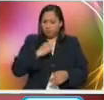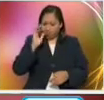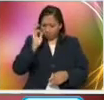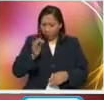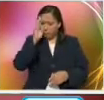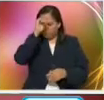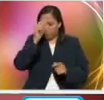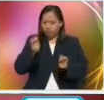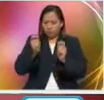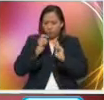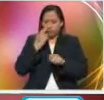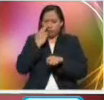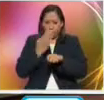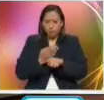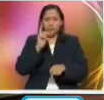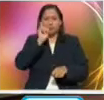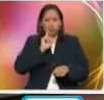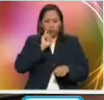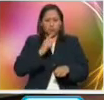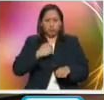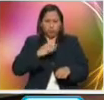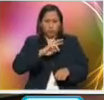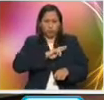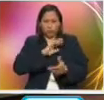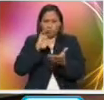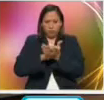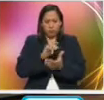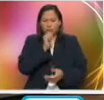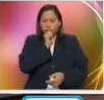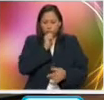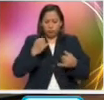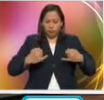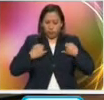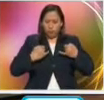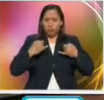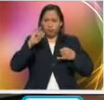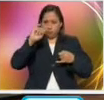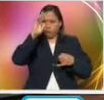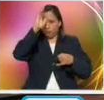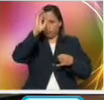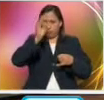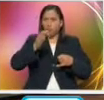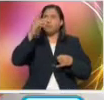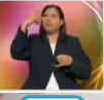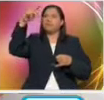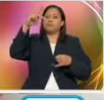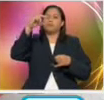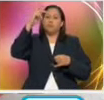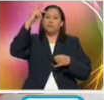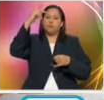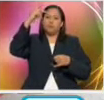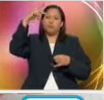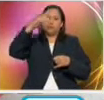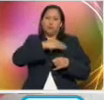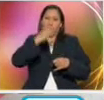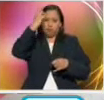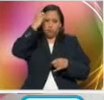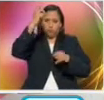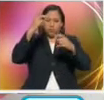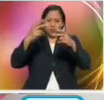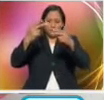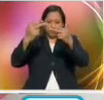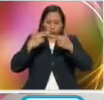el reto, ¿no?, de ser una mujer soltera, joven, de quedar embarazada del Hijo de Dios y obviamente sin importar las secuelas